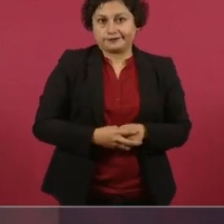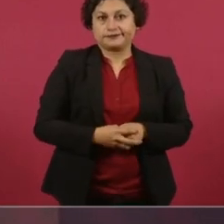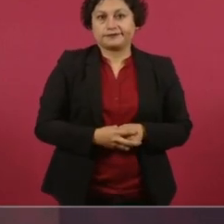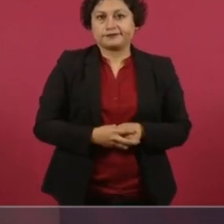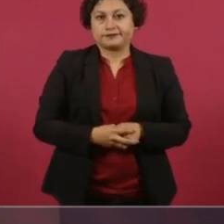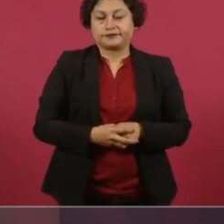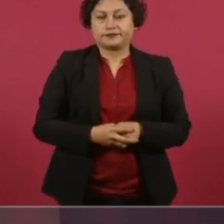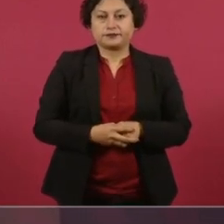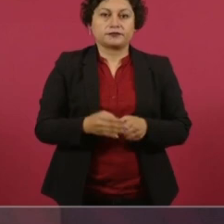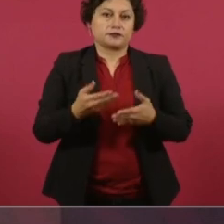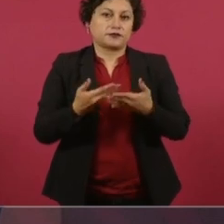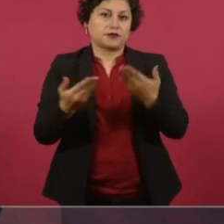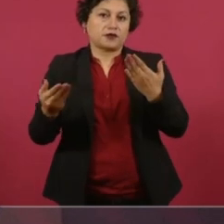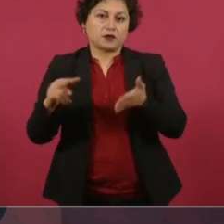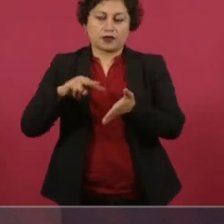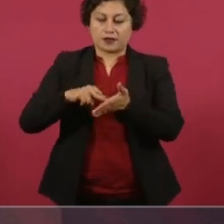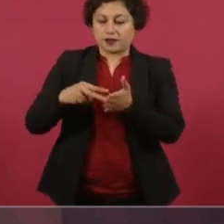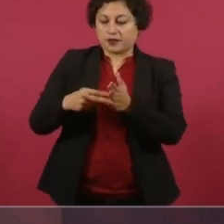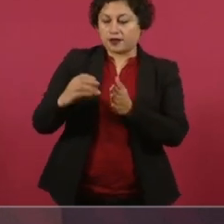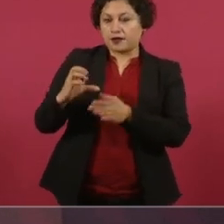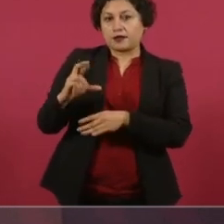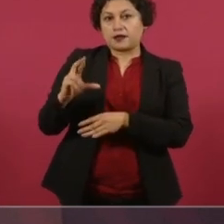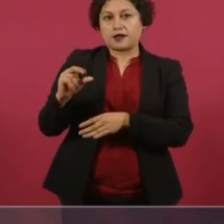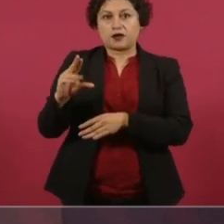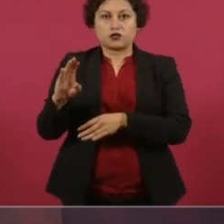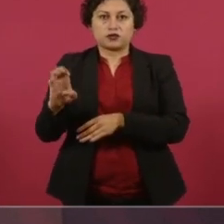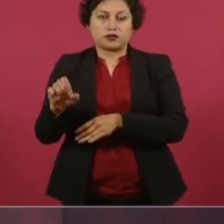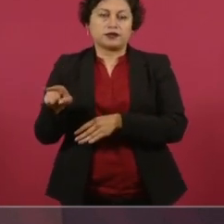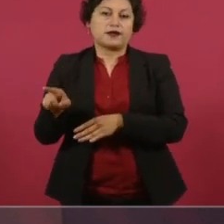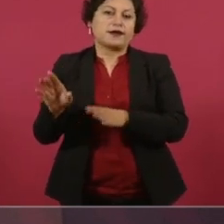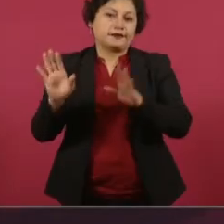que el ingeniero Enrique Krause.